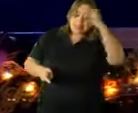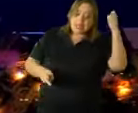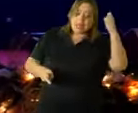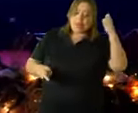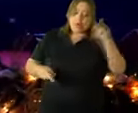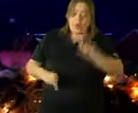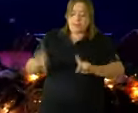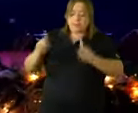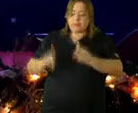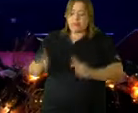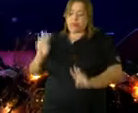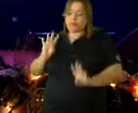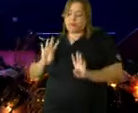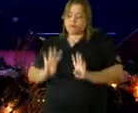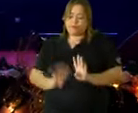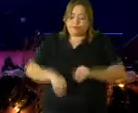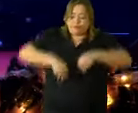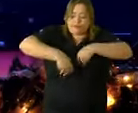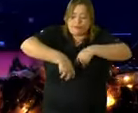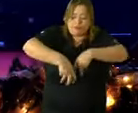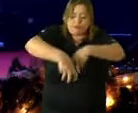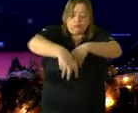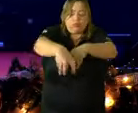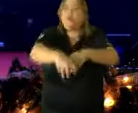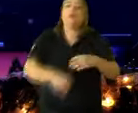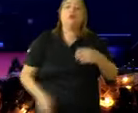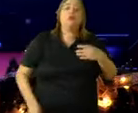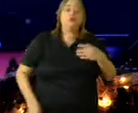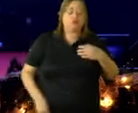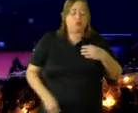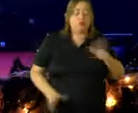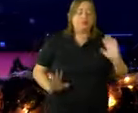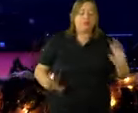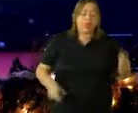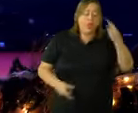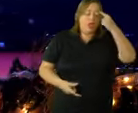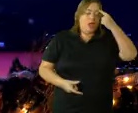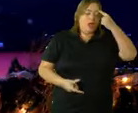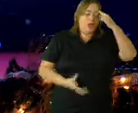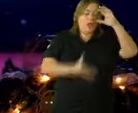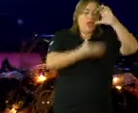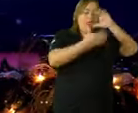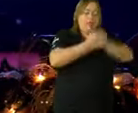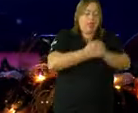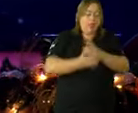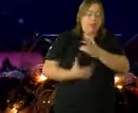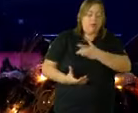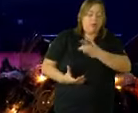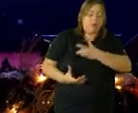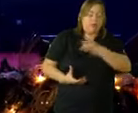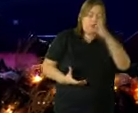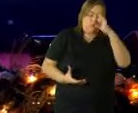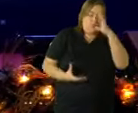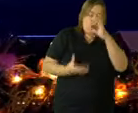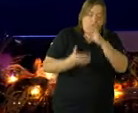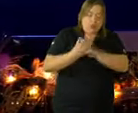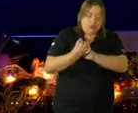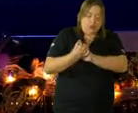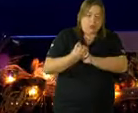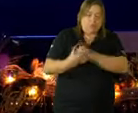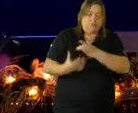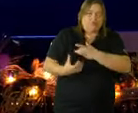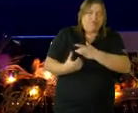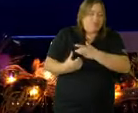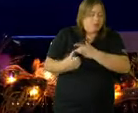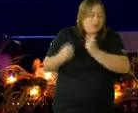Y el agua estaba ahí. Hay que esperar a accionar, pero hay que creerlo. Lo que tú crees con tu corazón, aleluya, y con toda